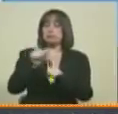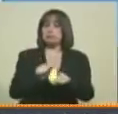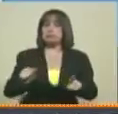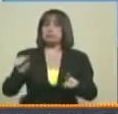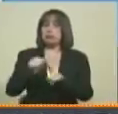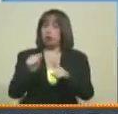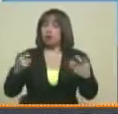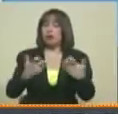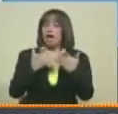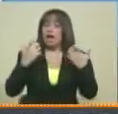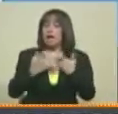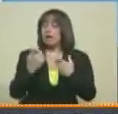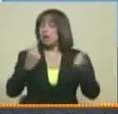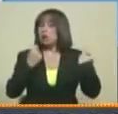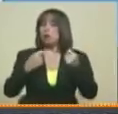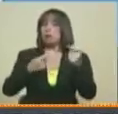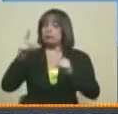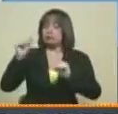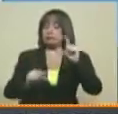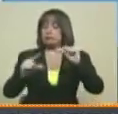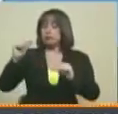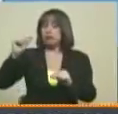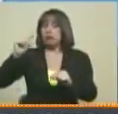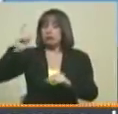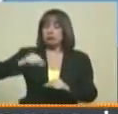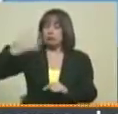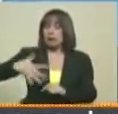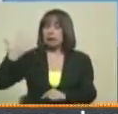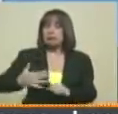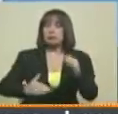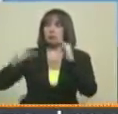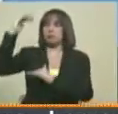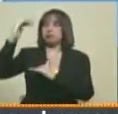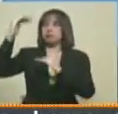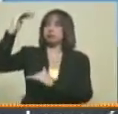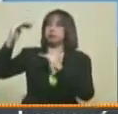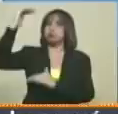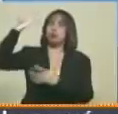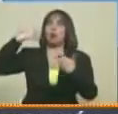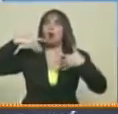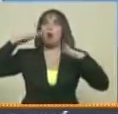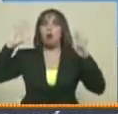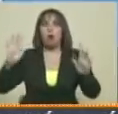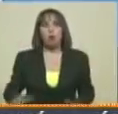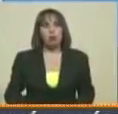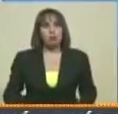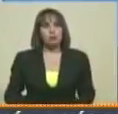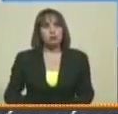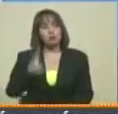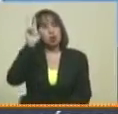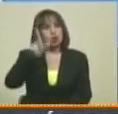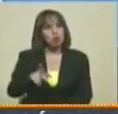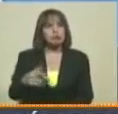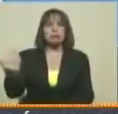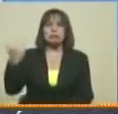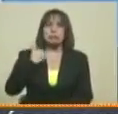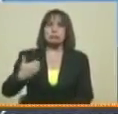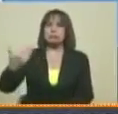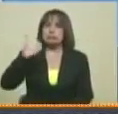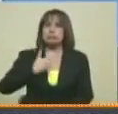criminal de precios y la inflación inducida es una batalla de diaria, dura,